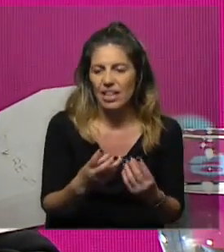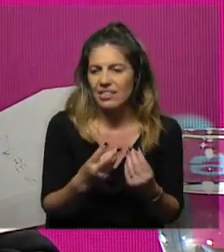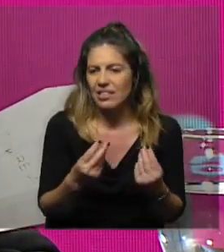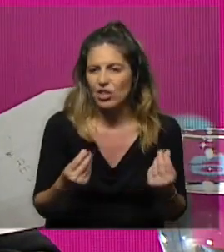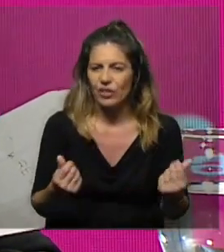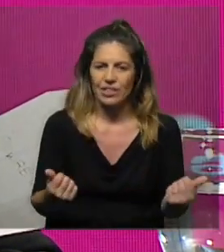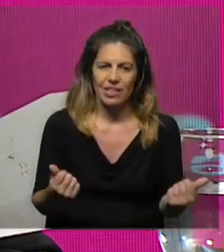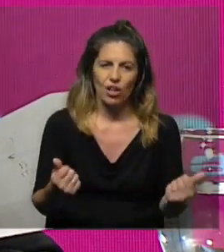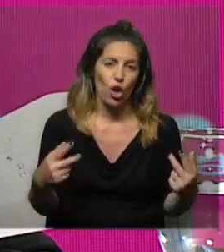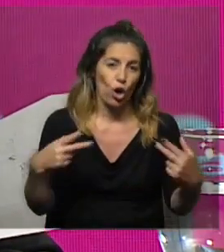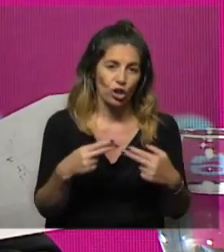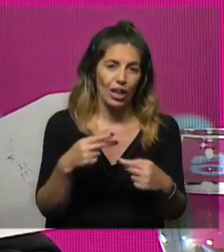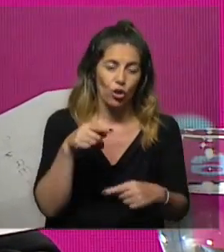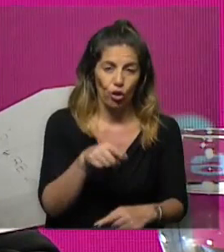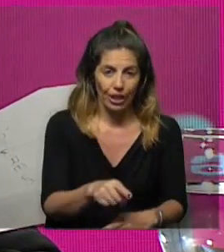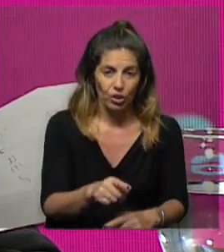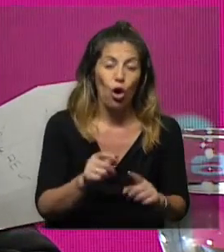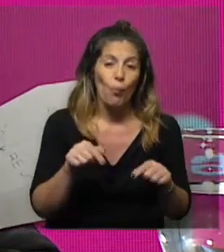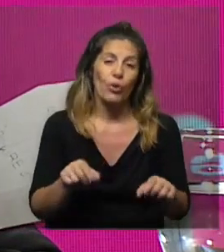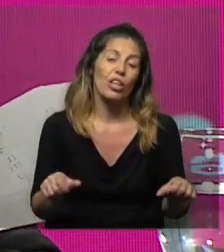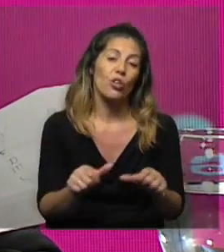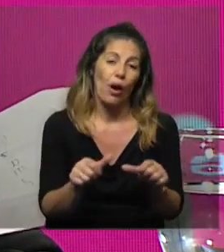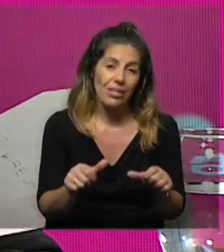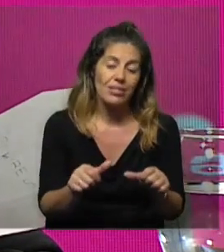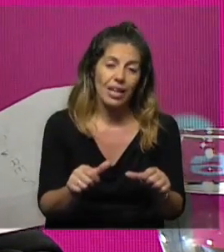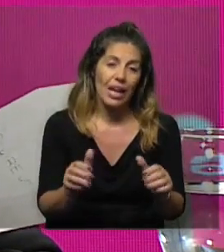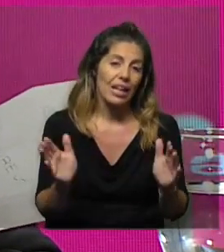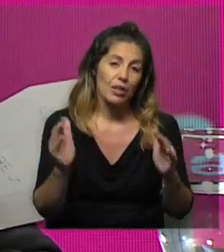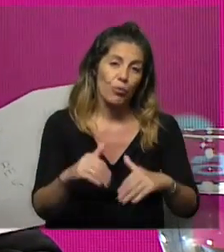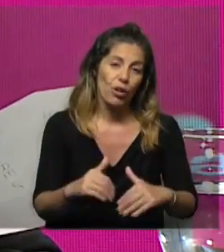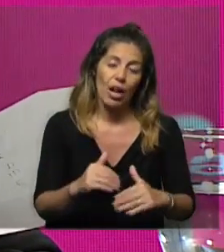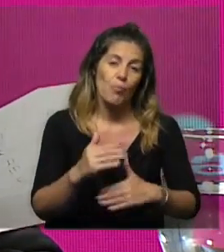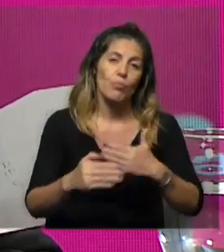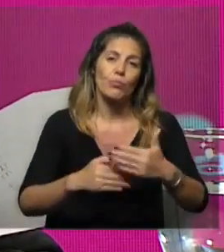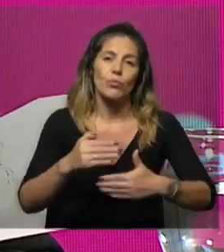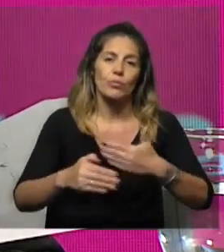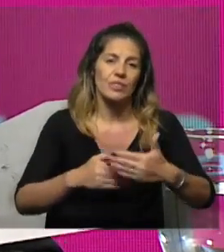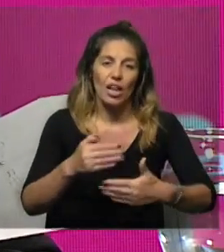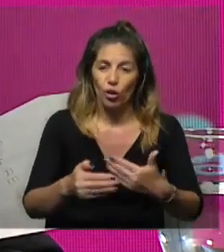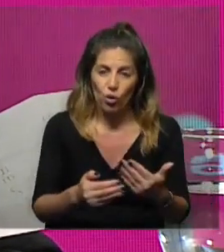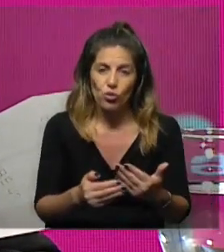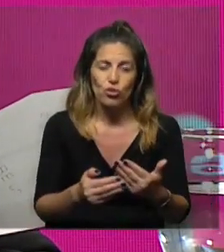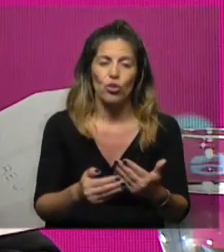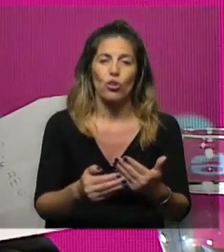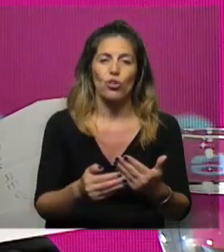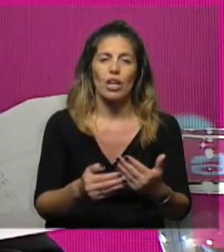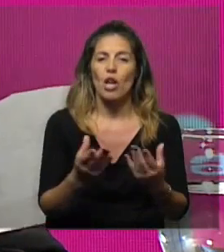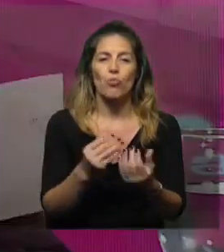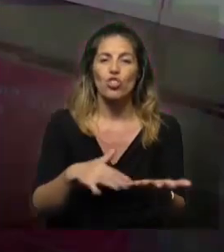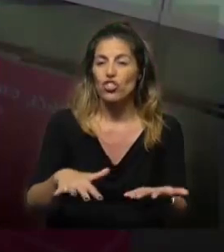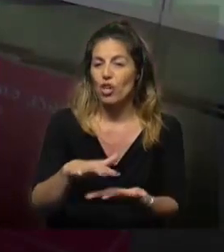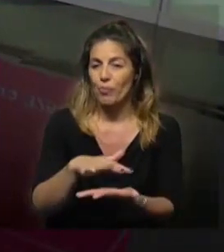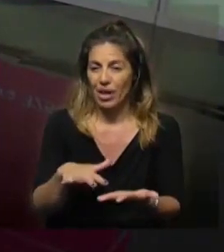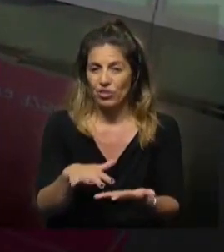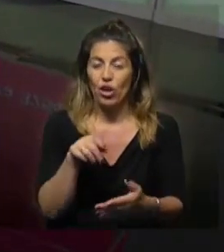cortar con esto porque bueno cuarta efectivamente la posibilidad de desarrollo en todo en todo en muchos espacios